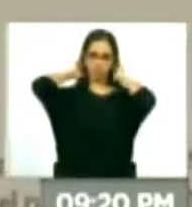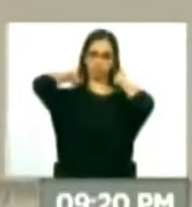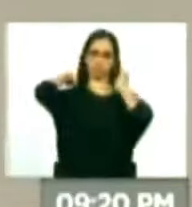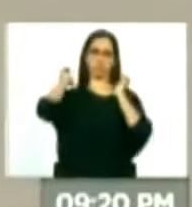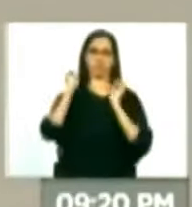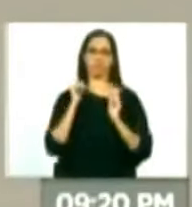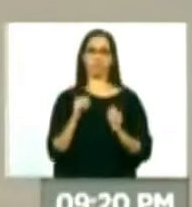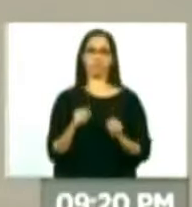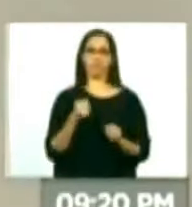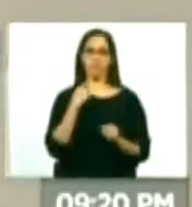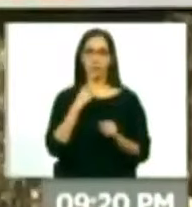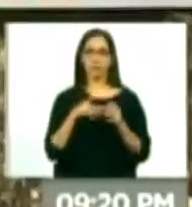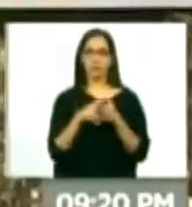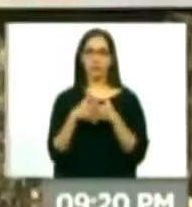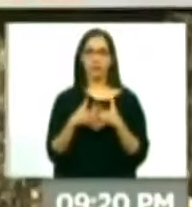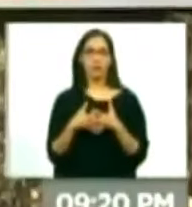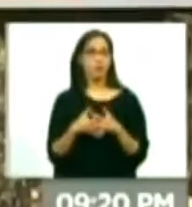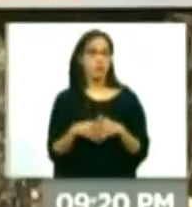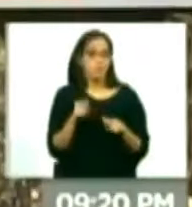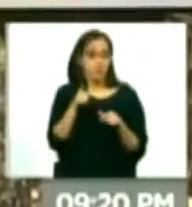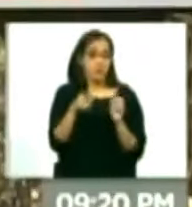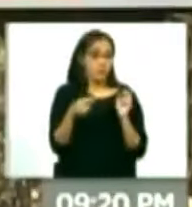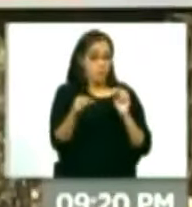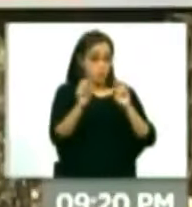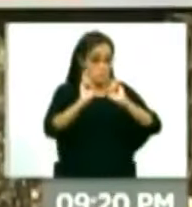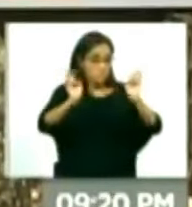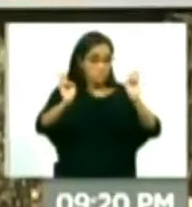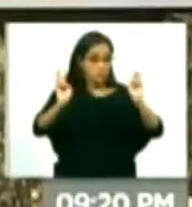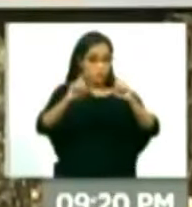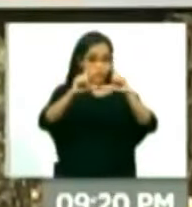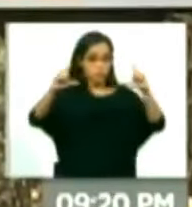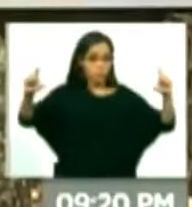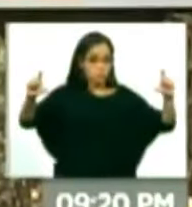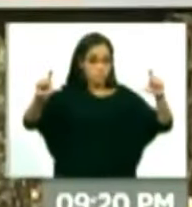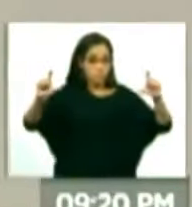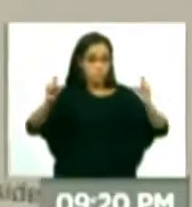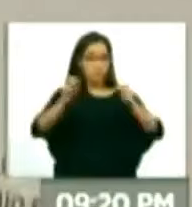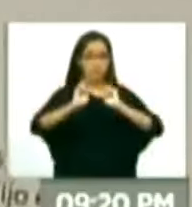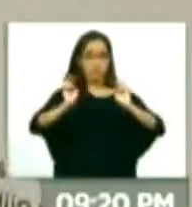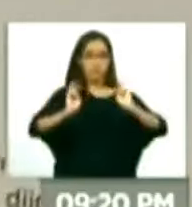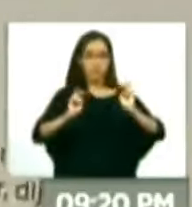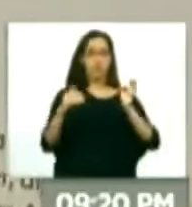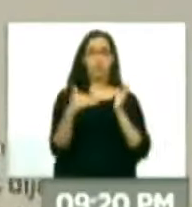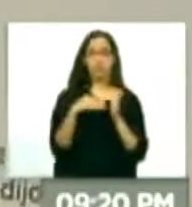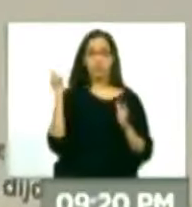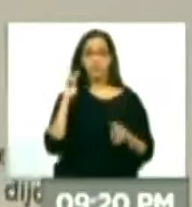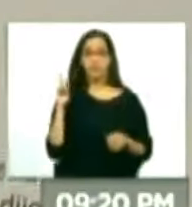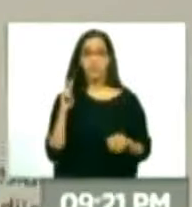Dice Estados Unidos. Pero ya eso es una matriz, ¿ves? Ya eso es una matriz contra Venezuela.